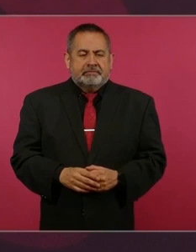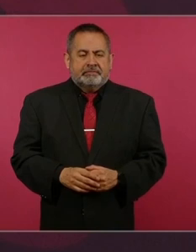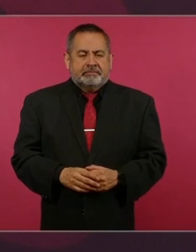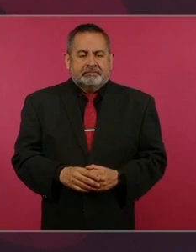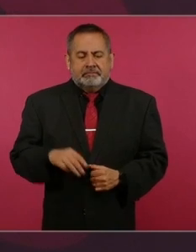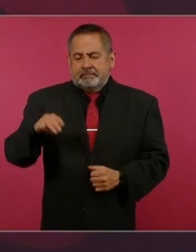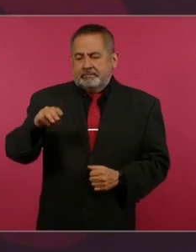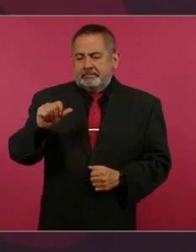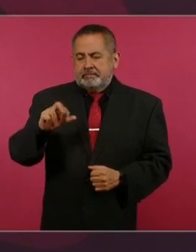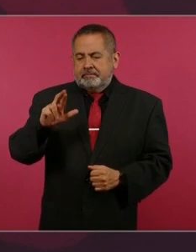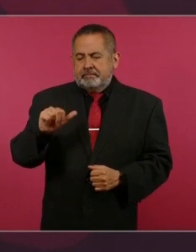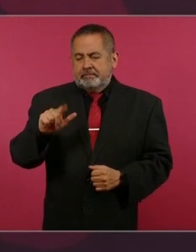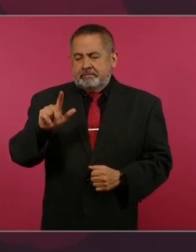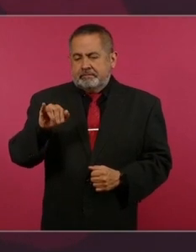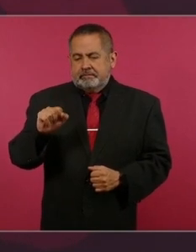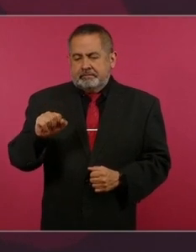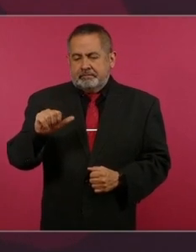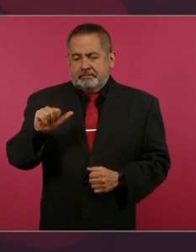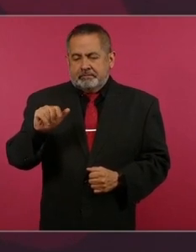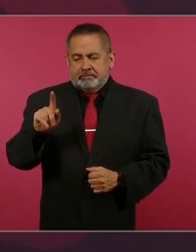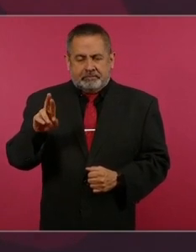María Luisa